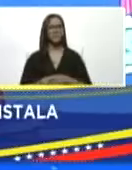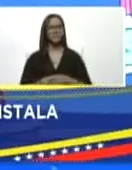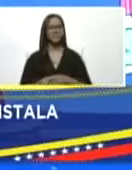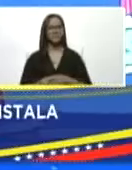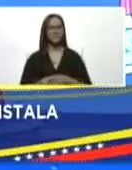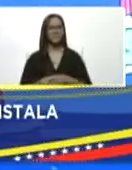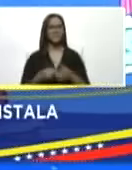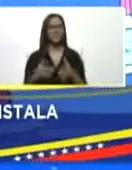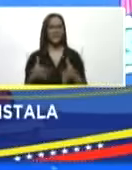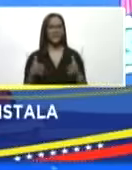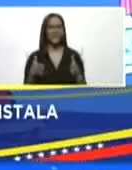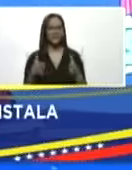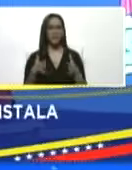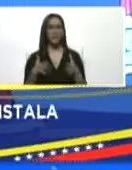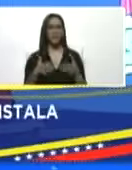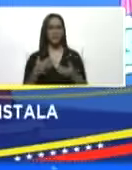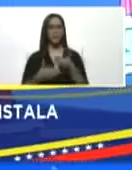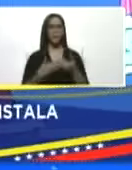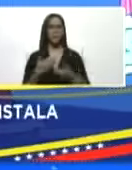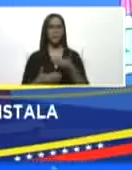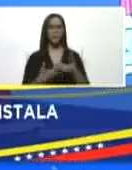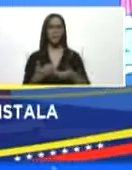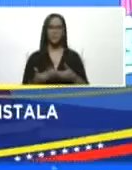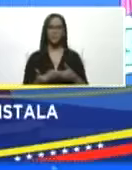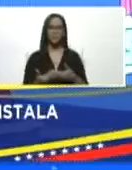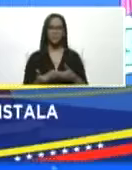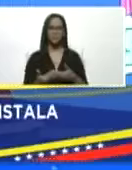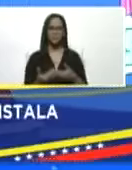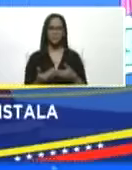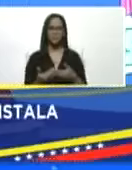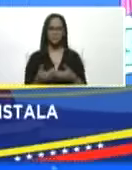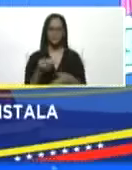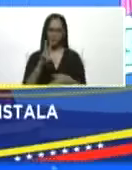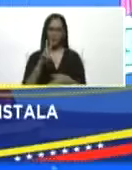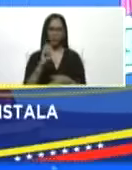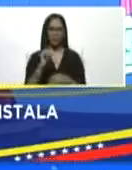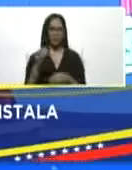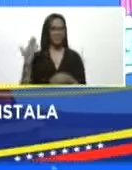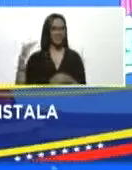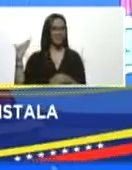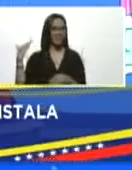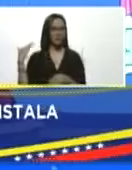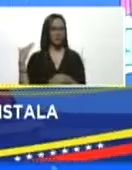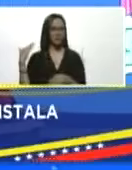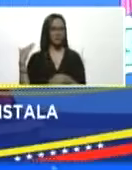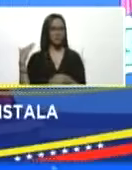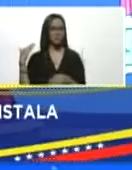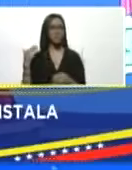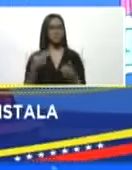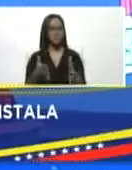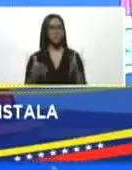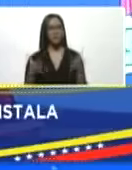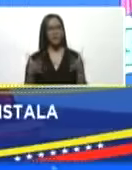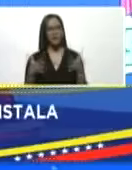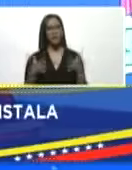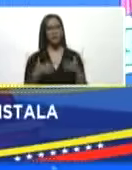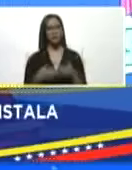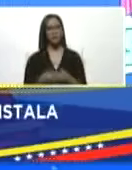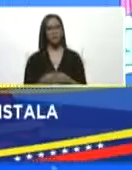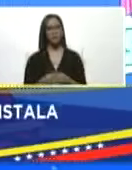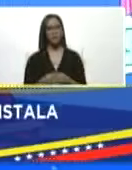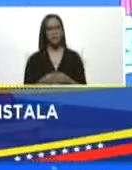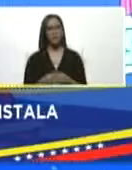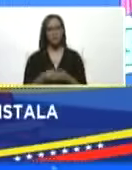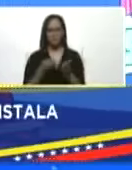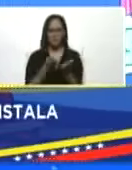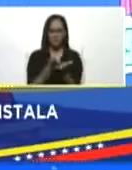ha ganado de estos procesos, de los 30 anteriores, ha ganado por la